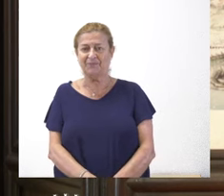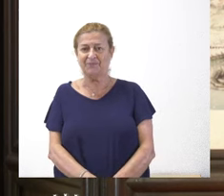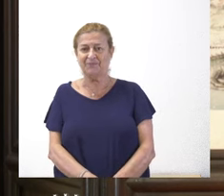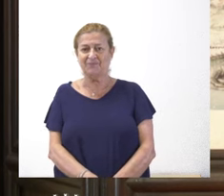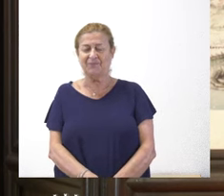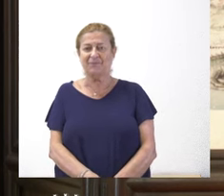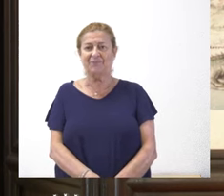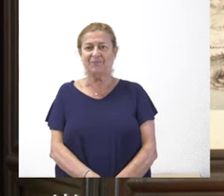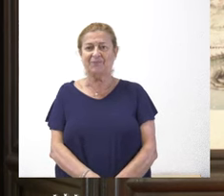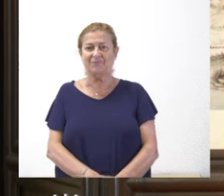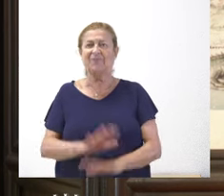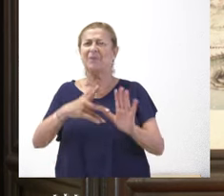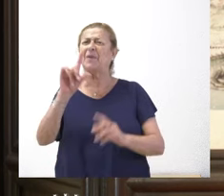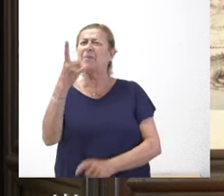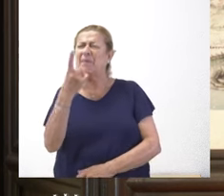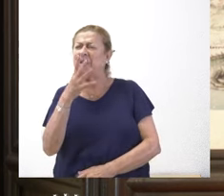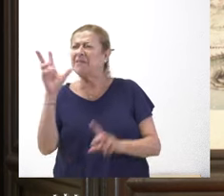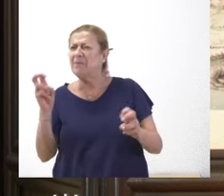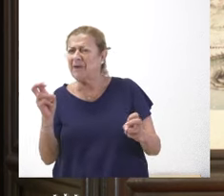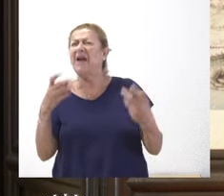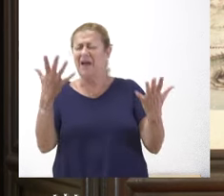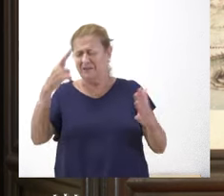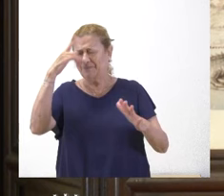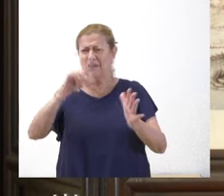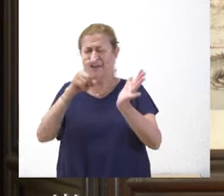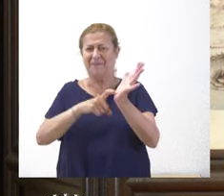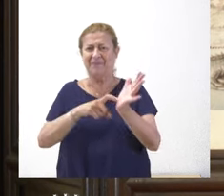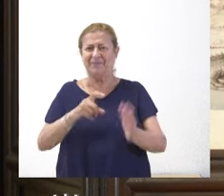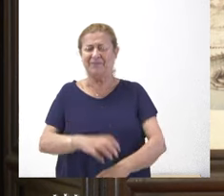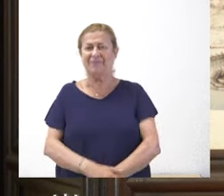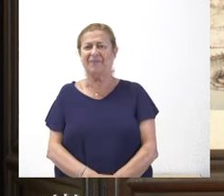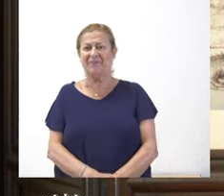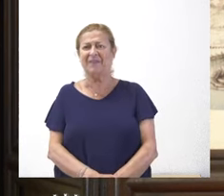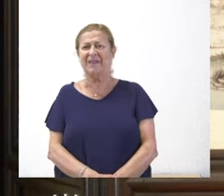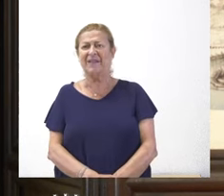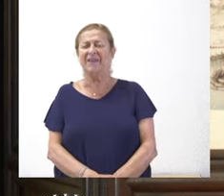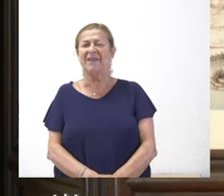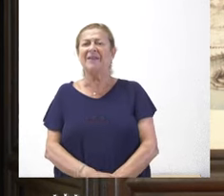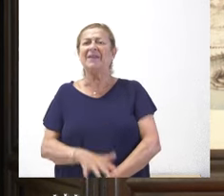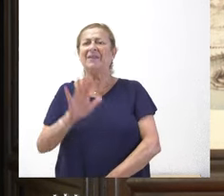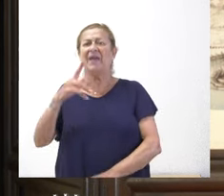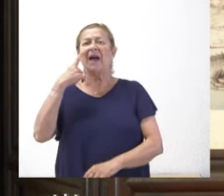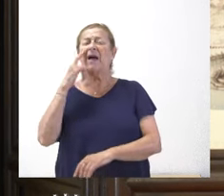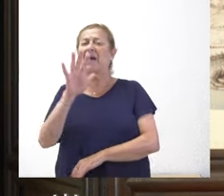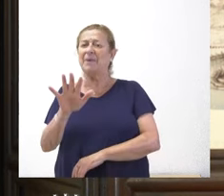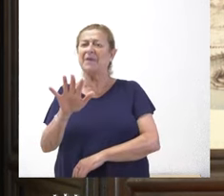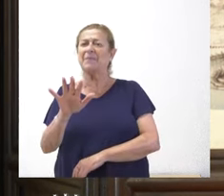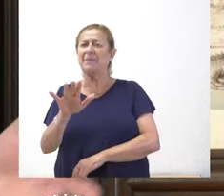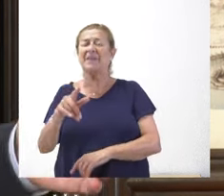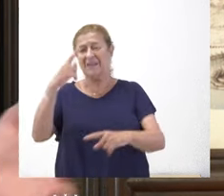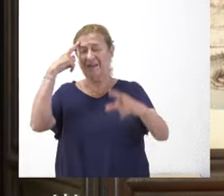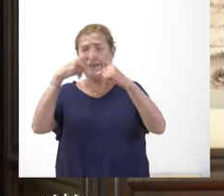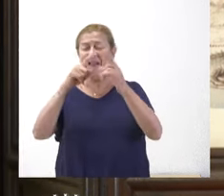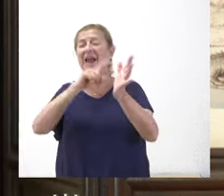Gracias la primera Era sobre ahí las leyes vamos a ver respecto a